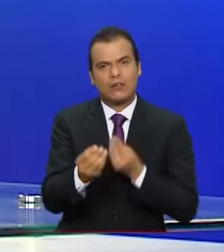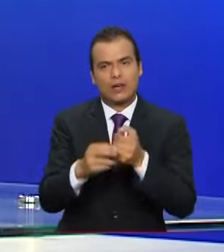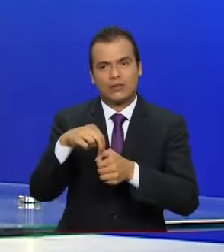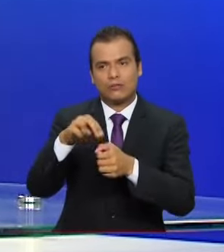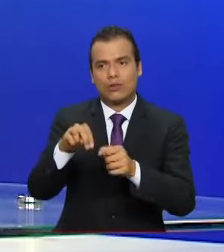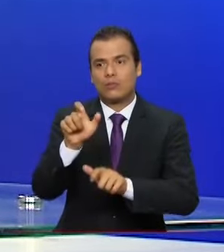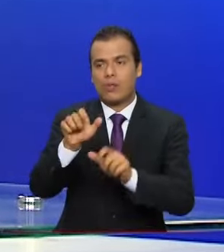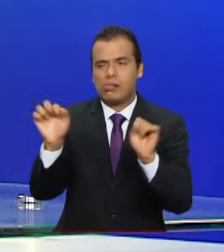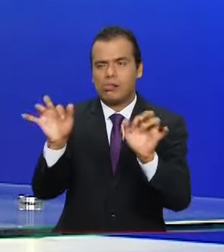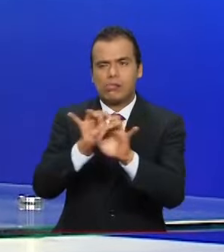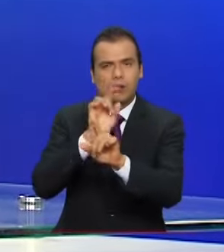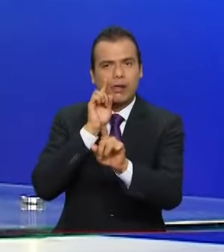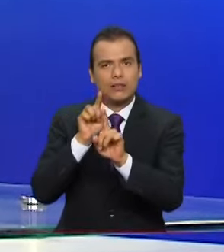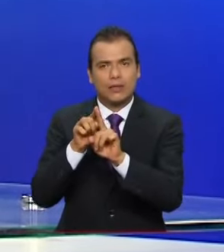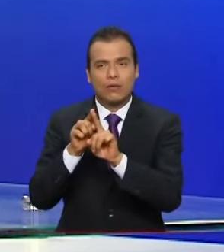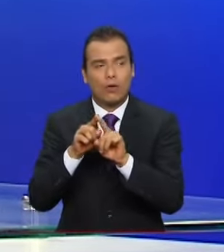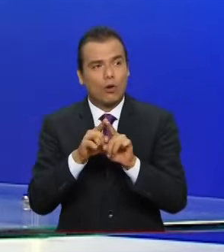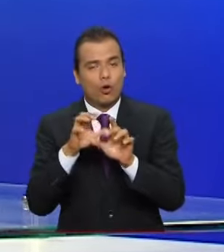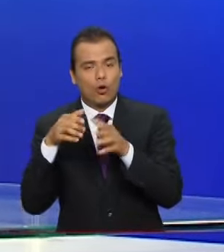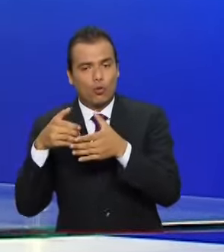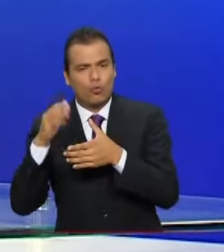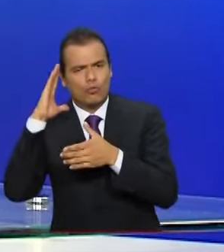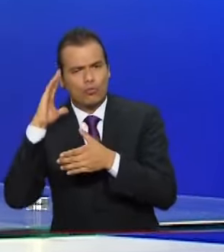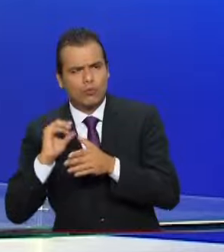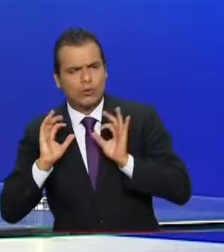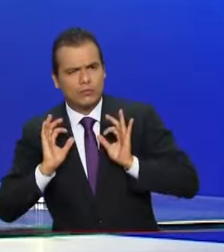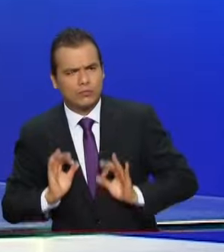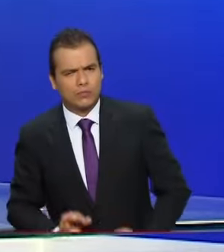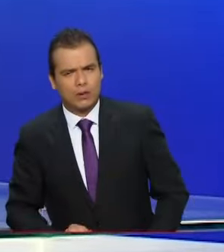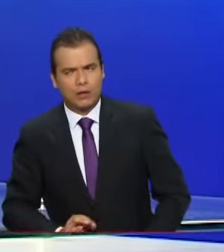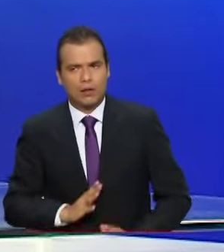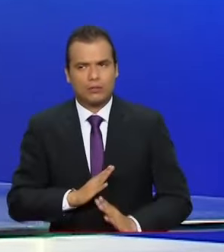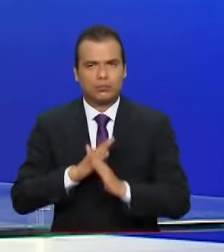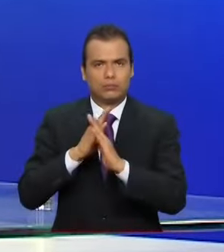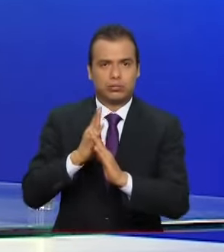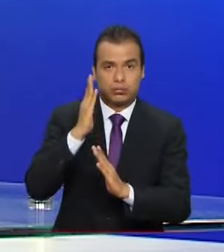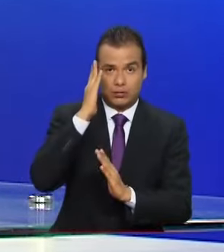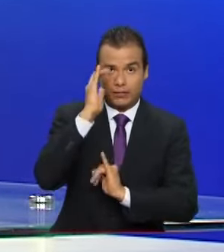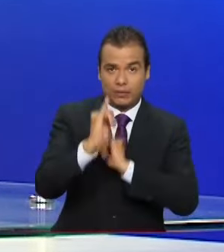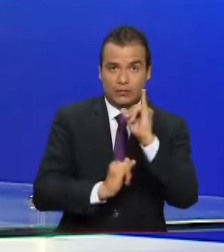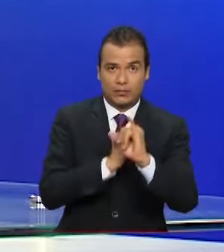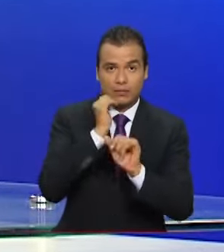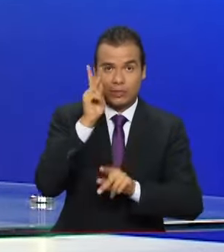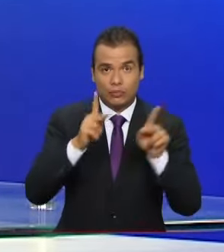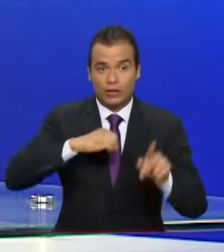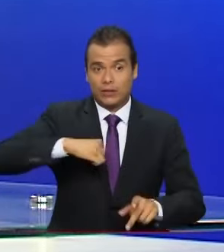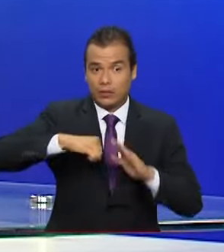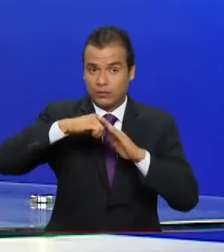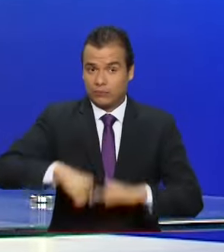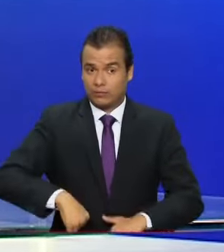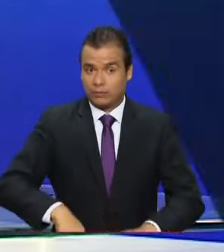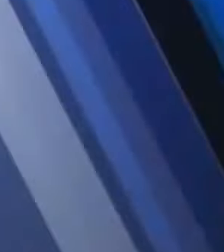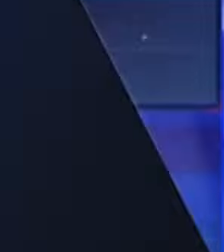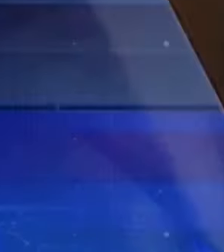el avance de la fuerza pública en una flagrante violación del derecho internacional humanitario.